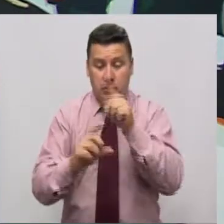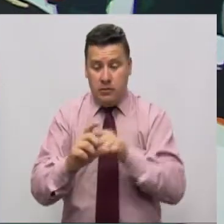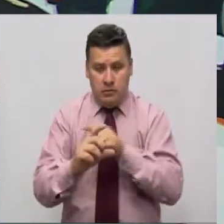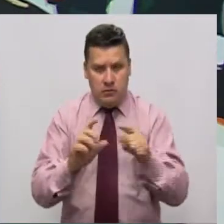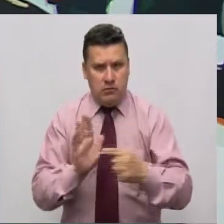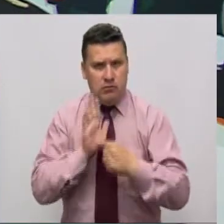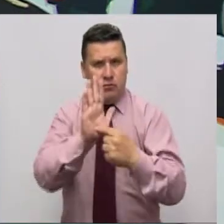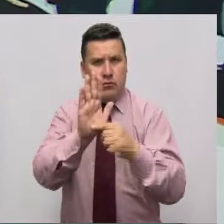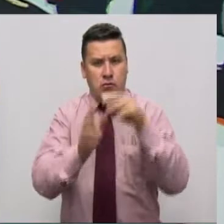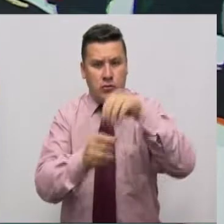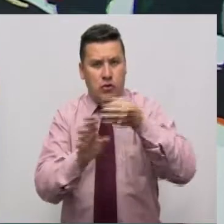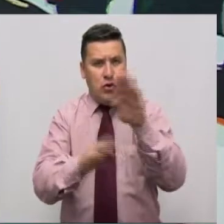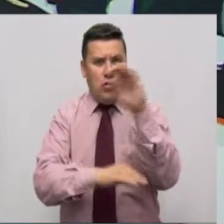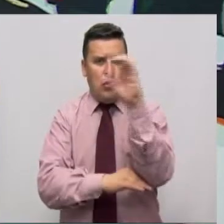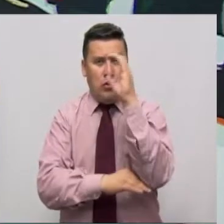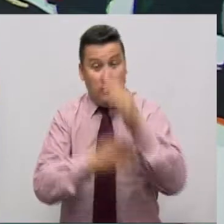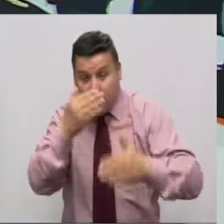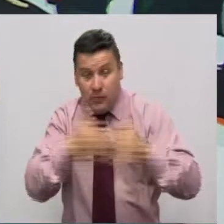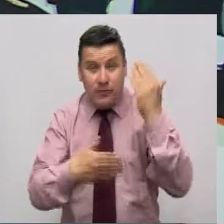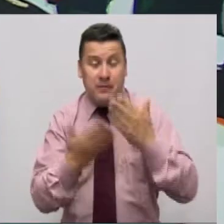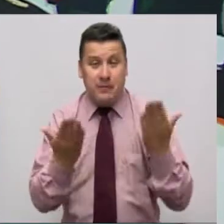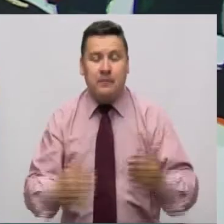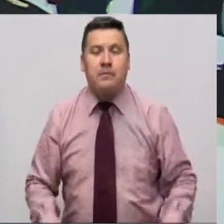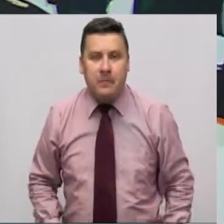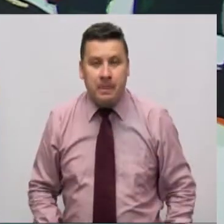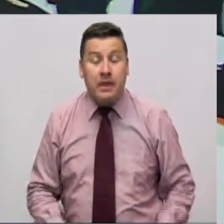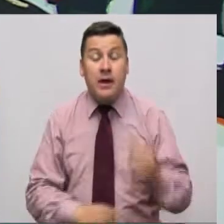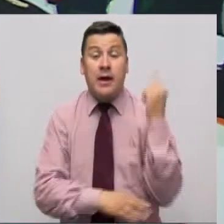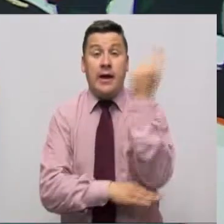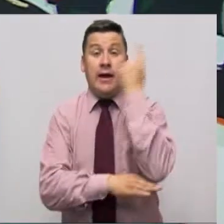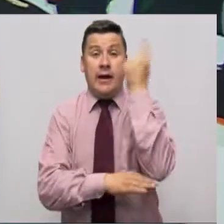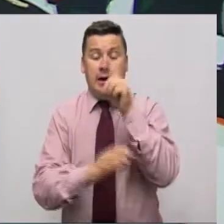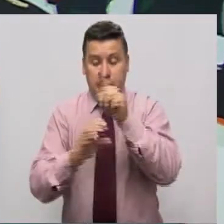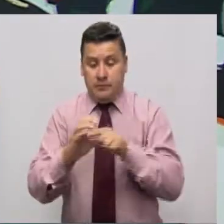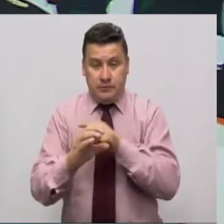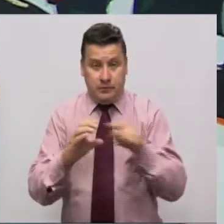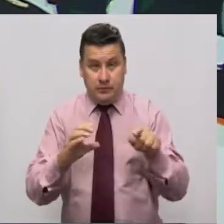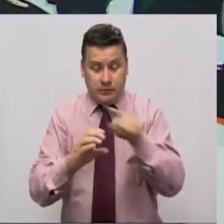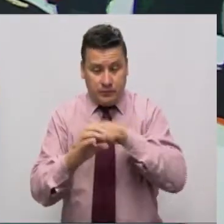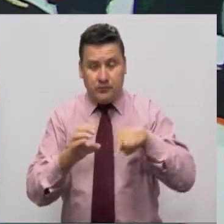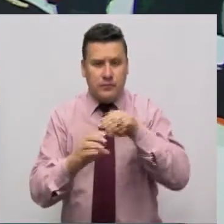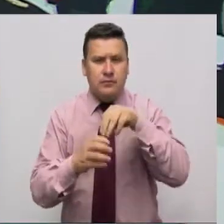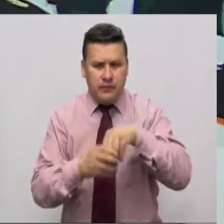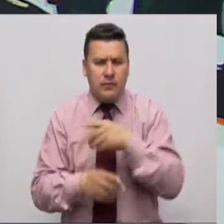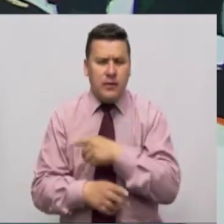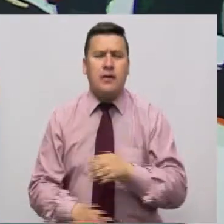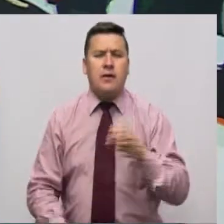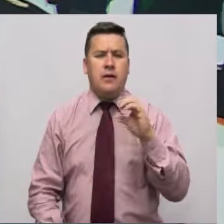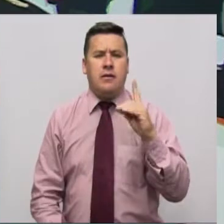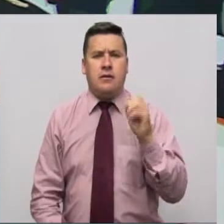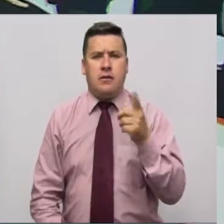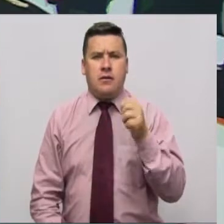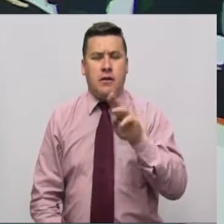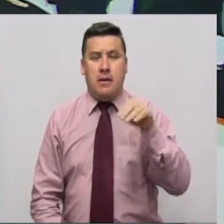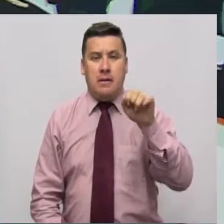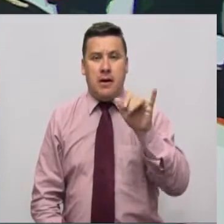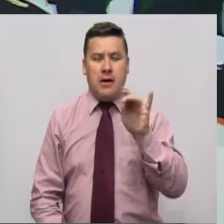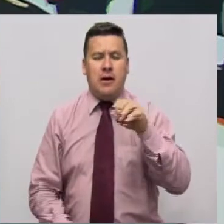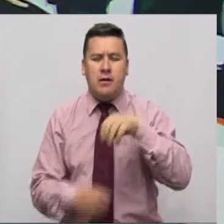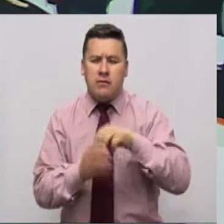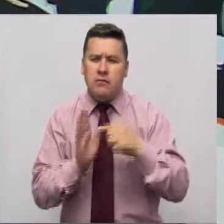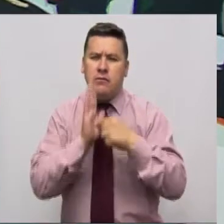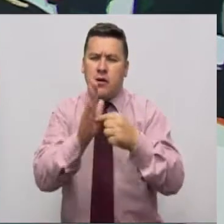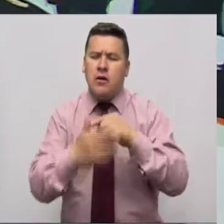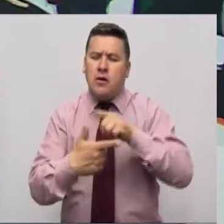General le presentó a los colombianos. Comenzamos. Contralor General de la República, Edgardo Maya Villazón, le presentó